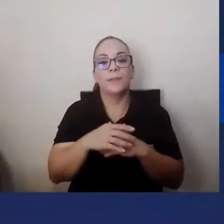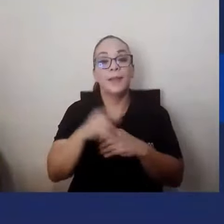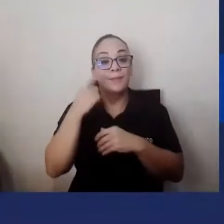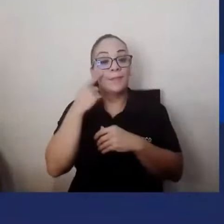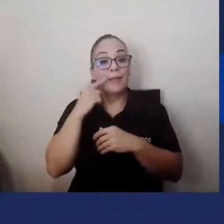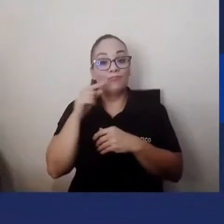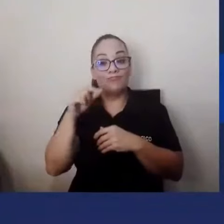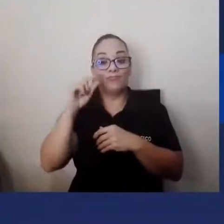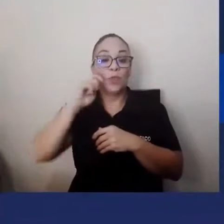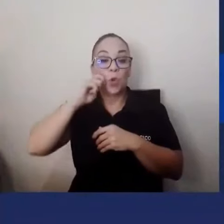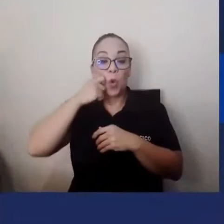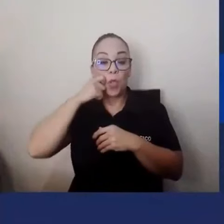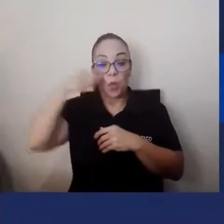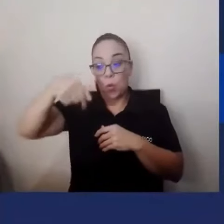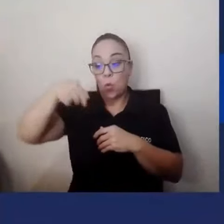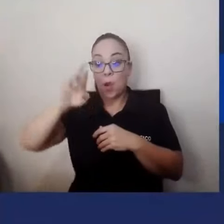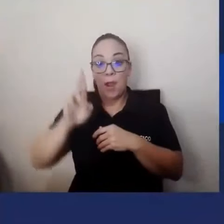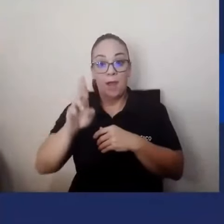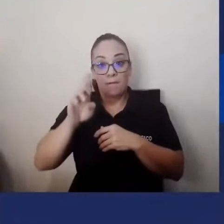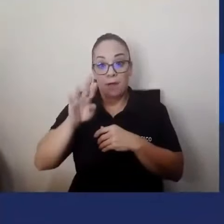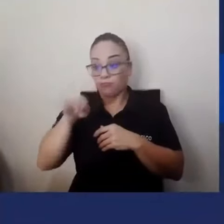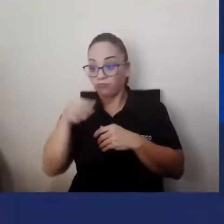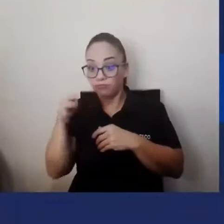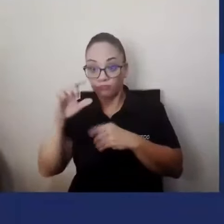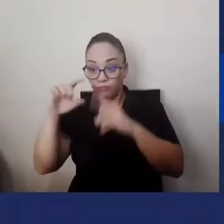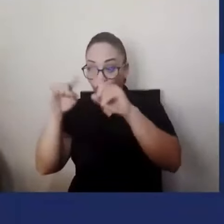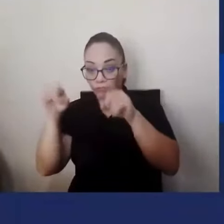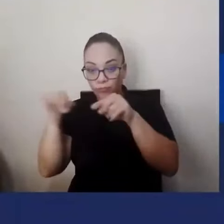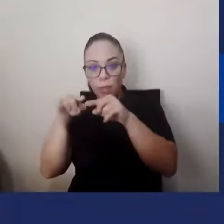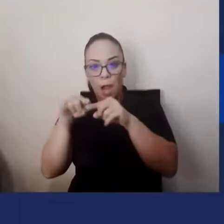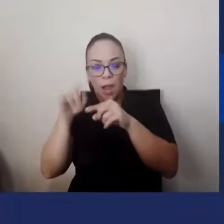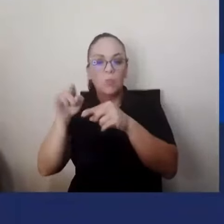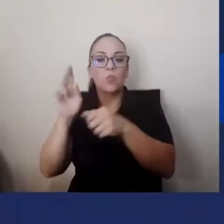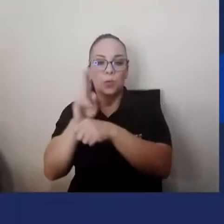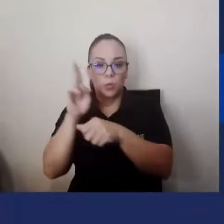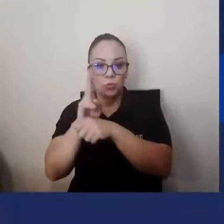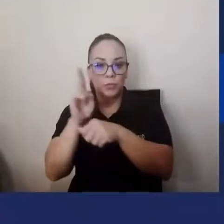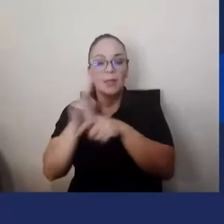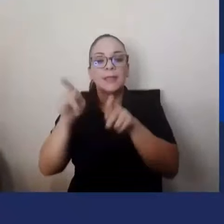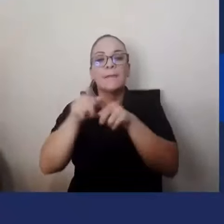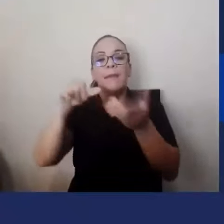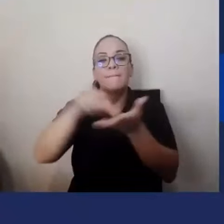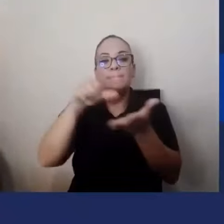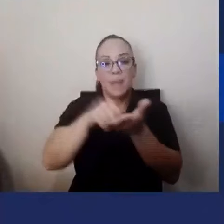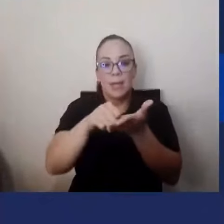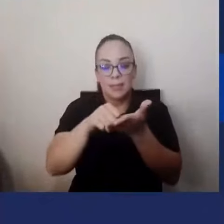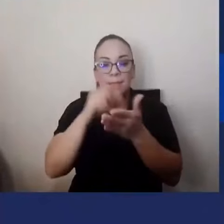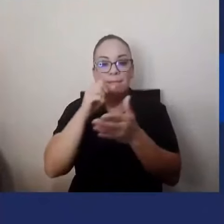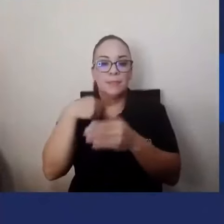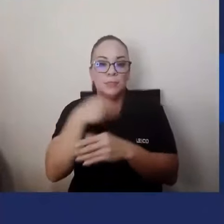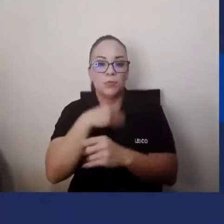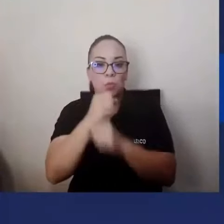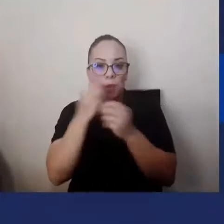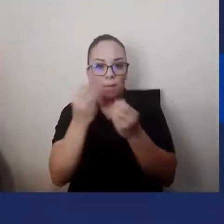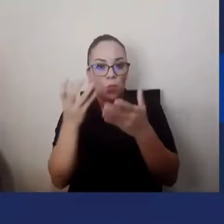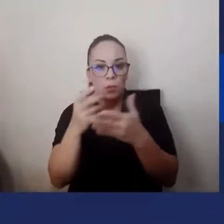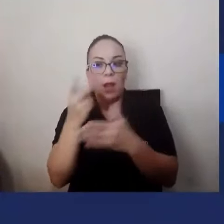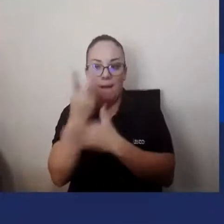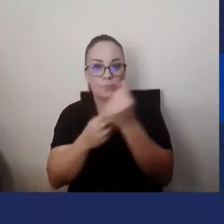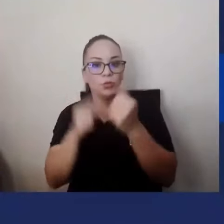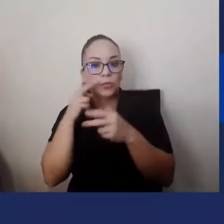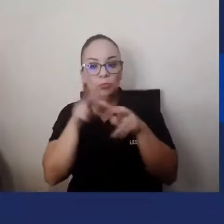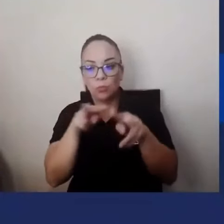el acceso a la página web en este momento del Ministerio de Seguridad Pública, en donde no solo está la